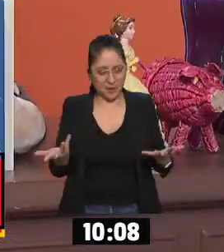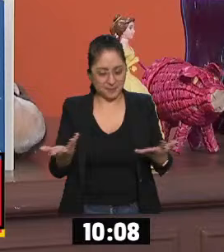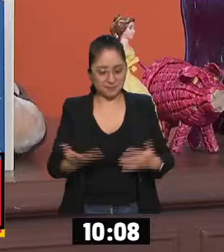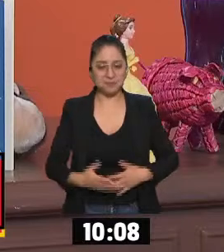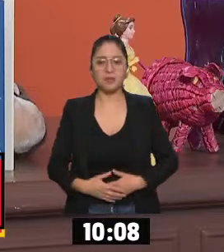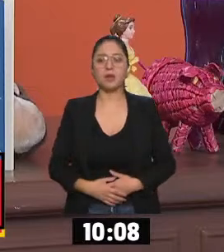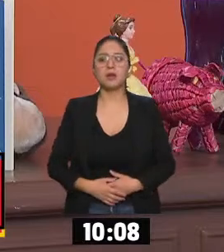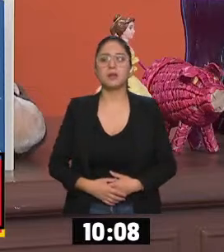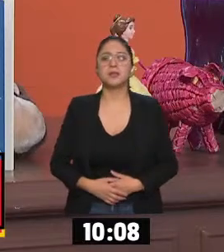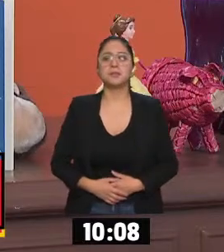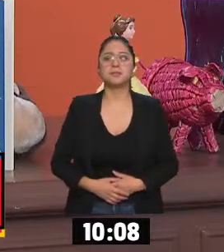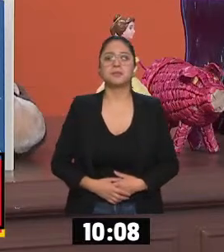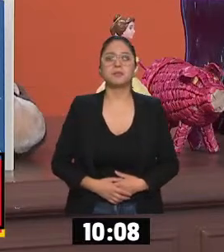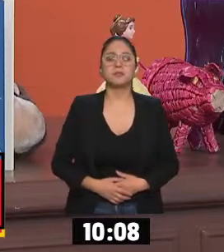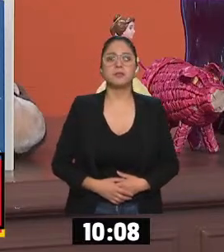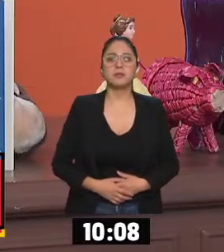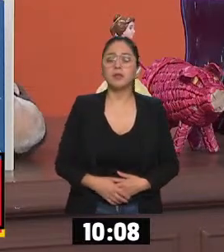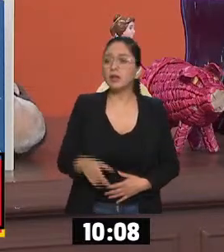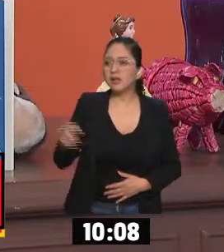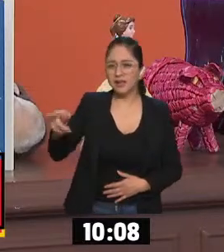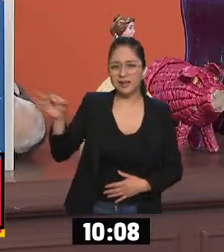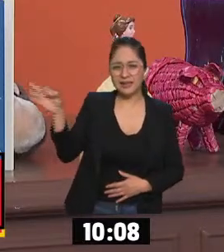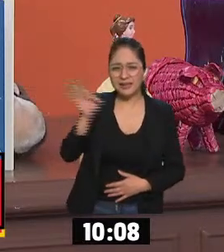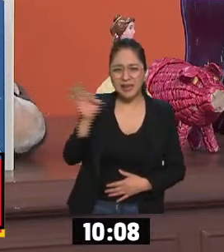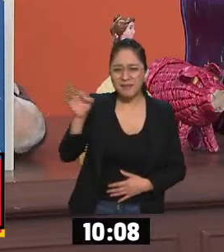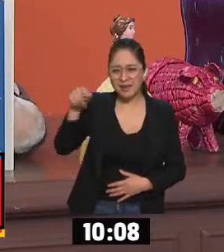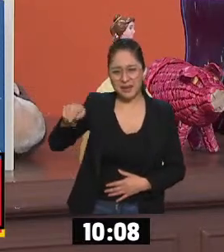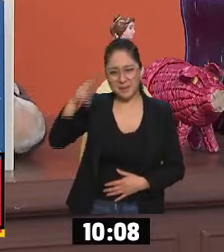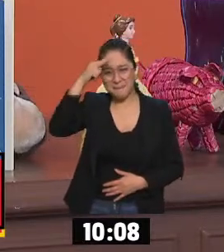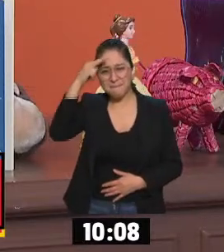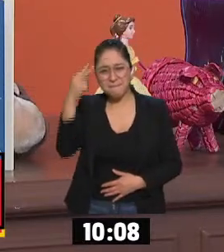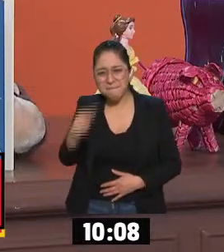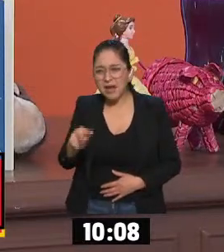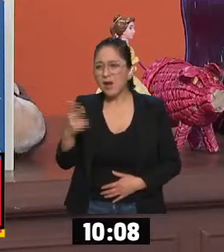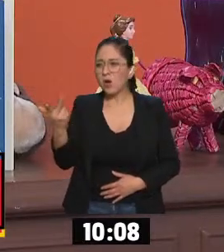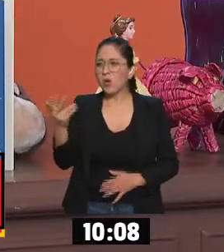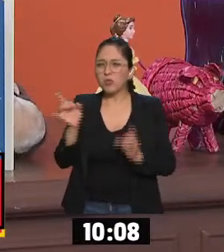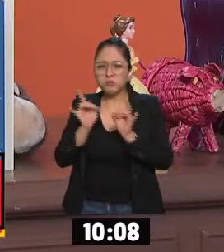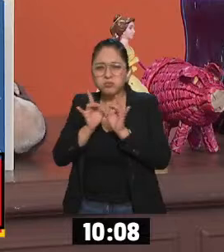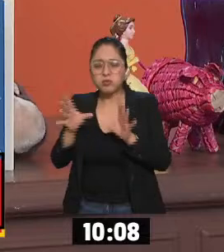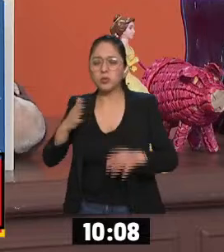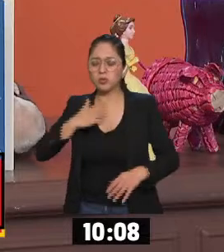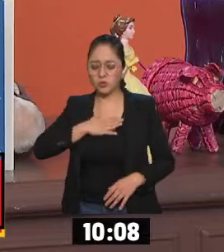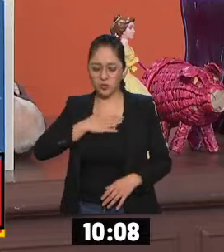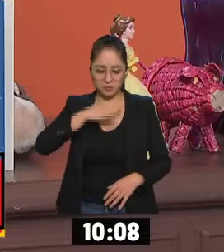nos afecta a los mexicanos en ese tipo de momentos